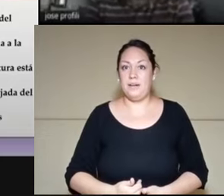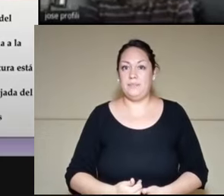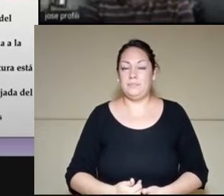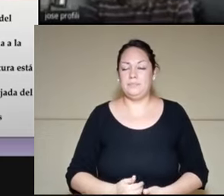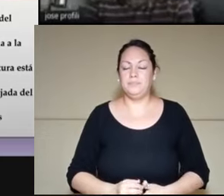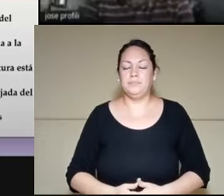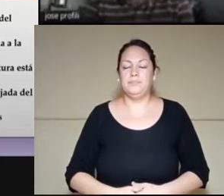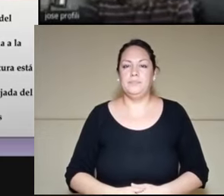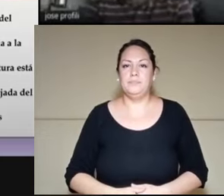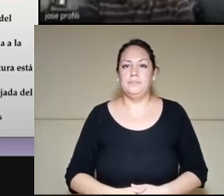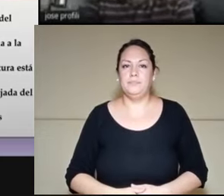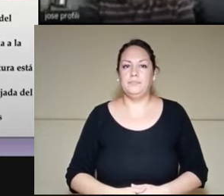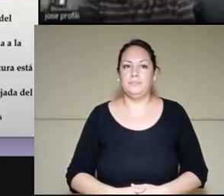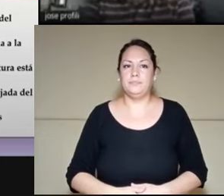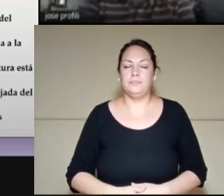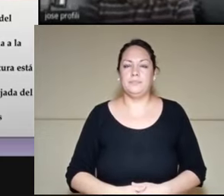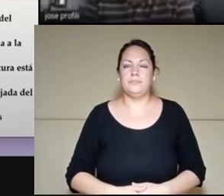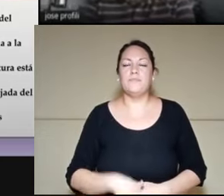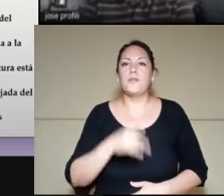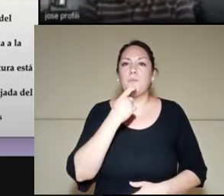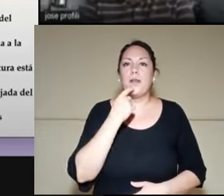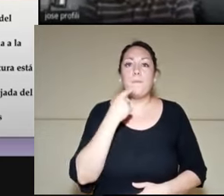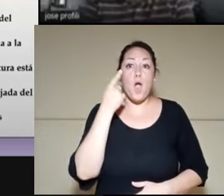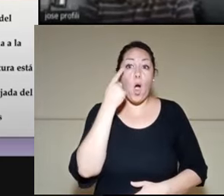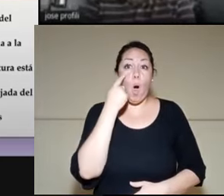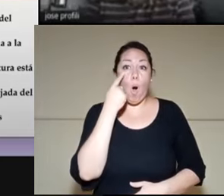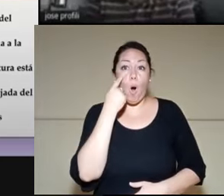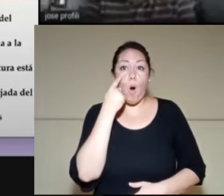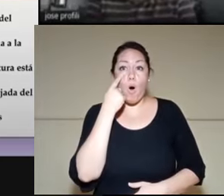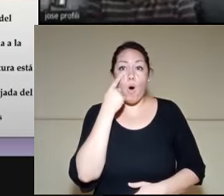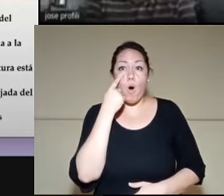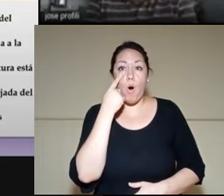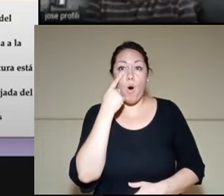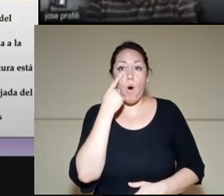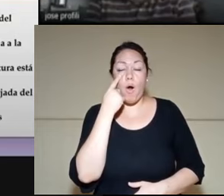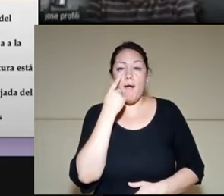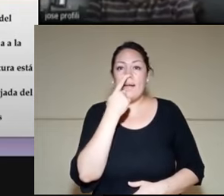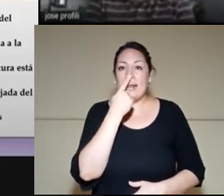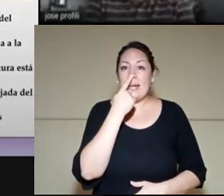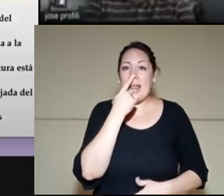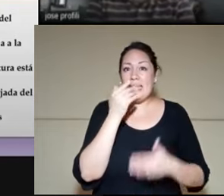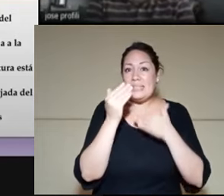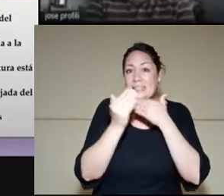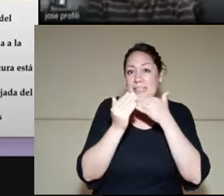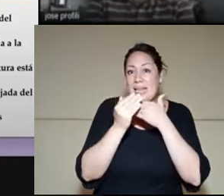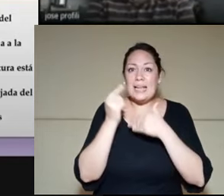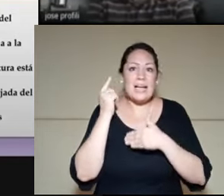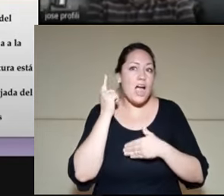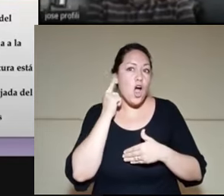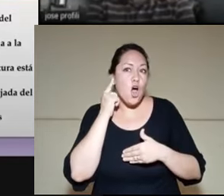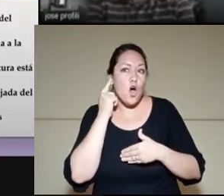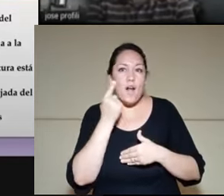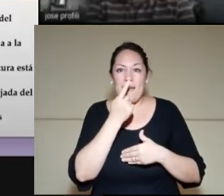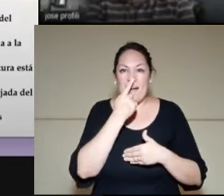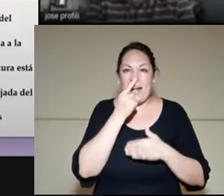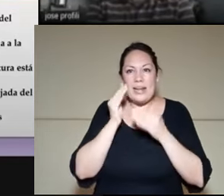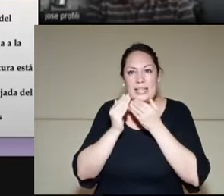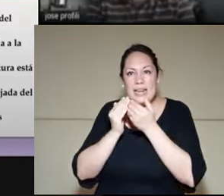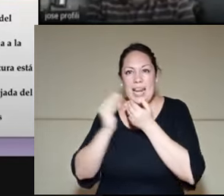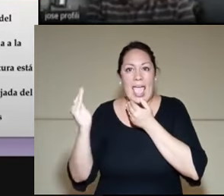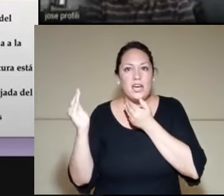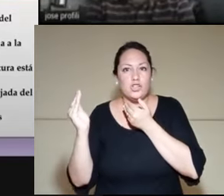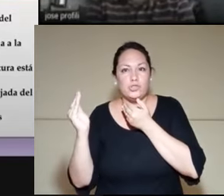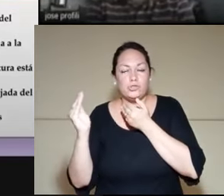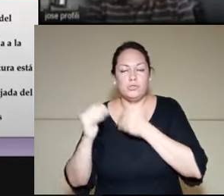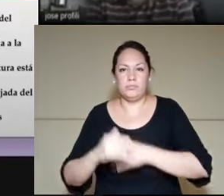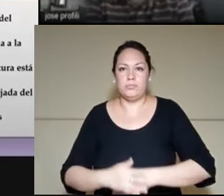lo medial. Entonces, un ojo está más cerca de la nariz que la oreja, por ejemplo.